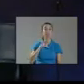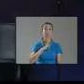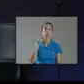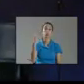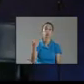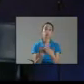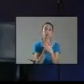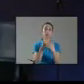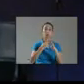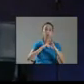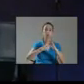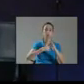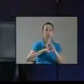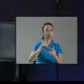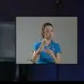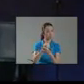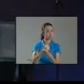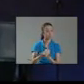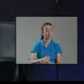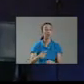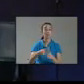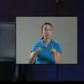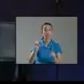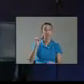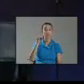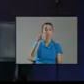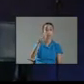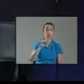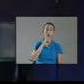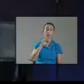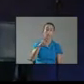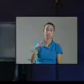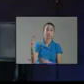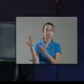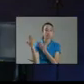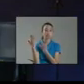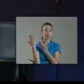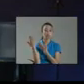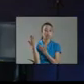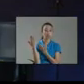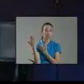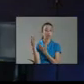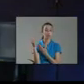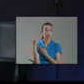¿Sabe por qué? Se lo voy a decir de la siguiente manera. ¿Cuántos quieren más de Dios?